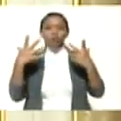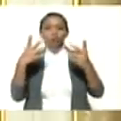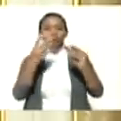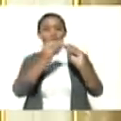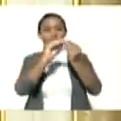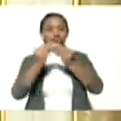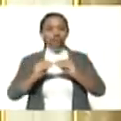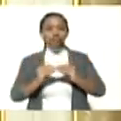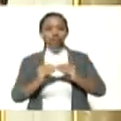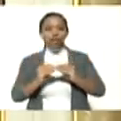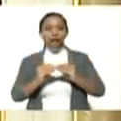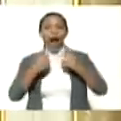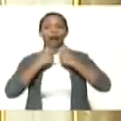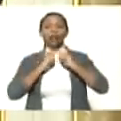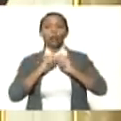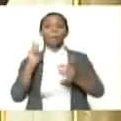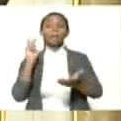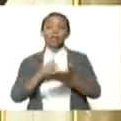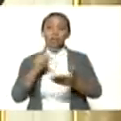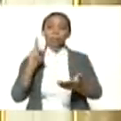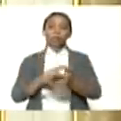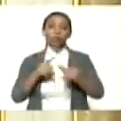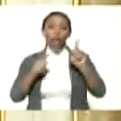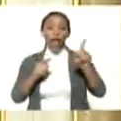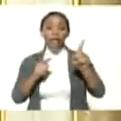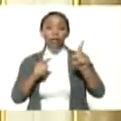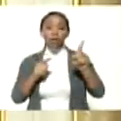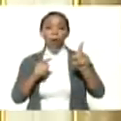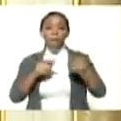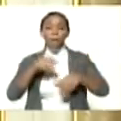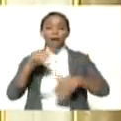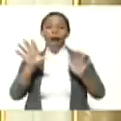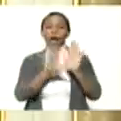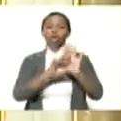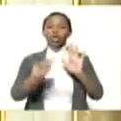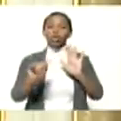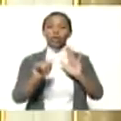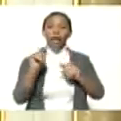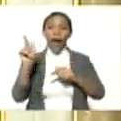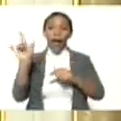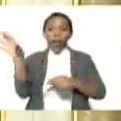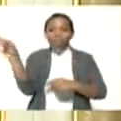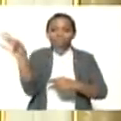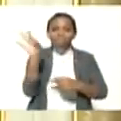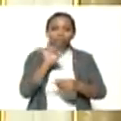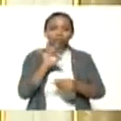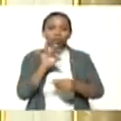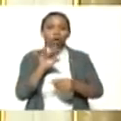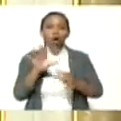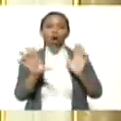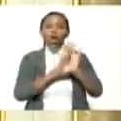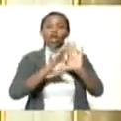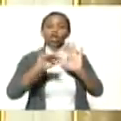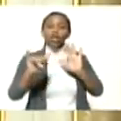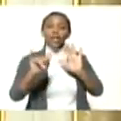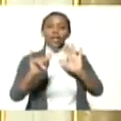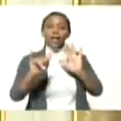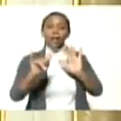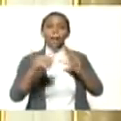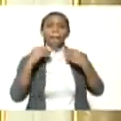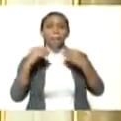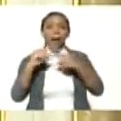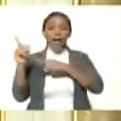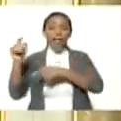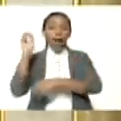bueno, Aristóbulo fue uno de los participantes del quino para la constituyente, fue electo constituyentista para